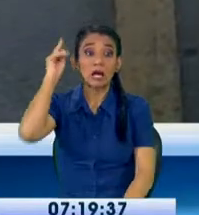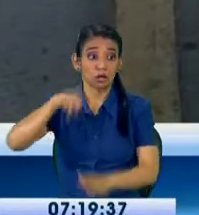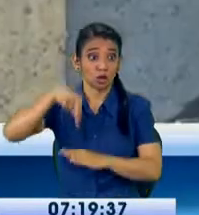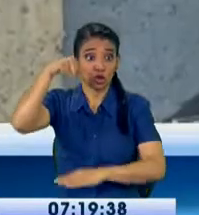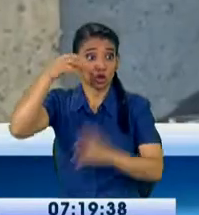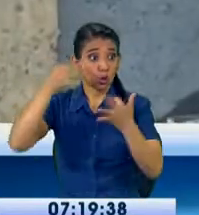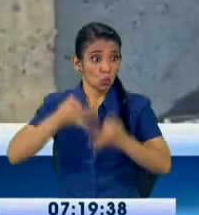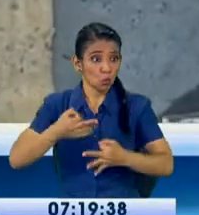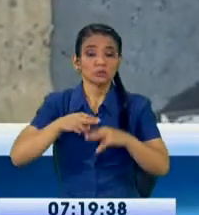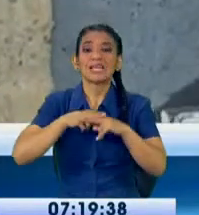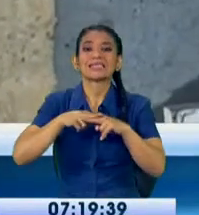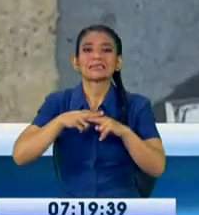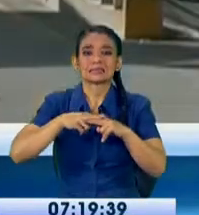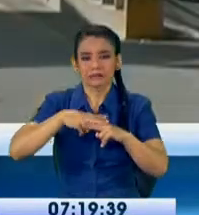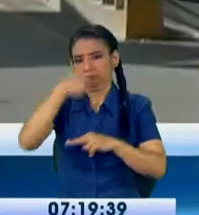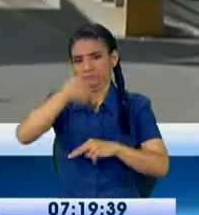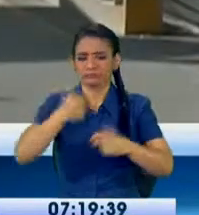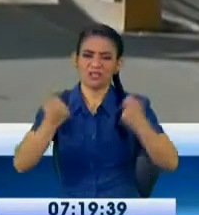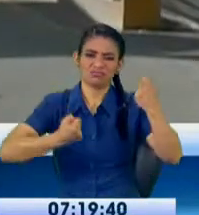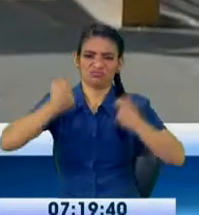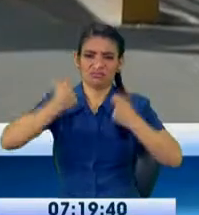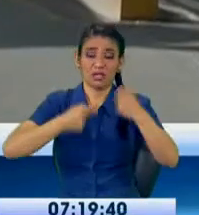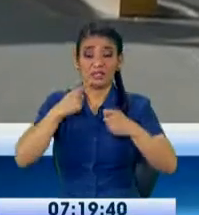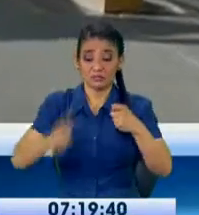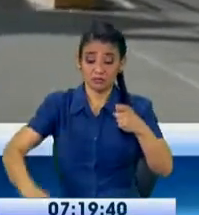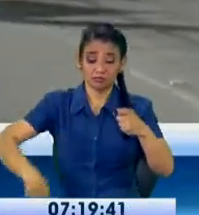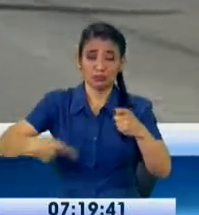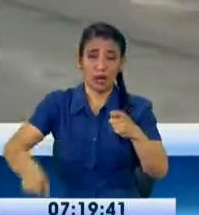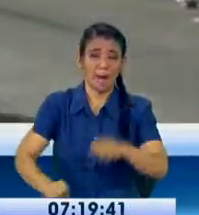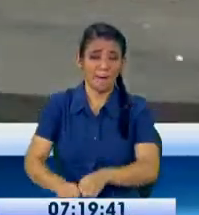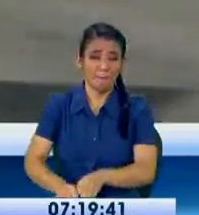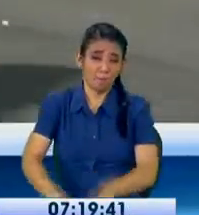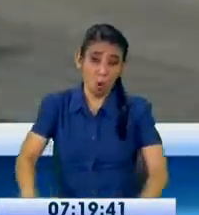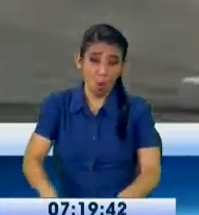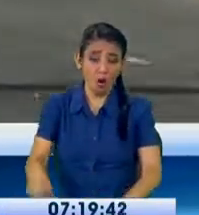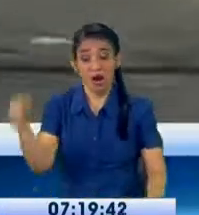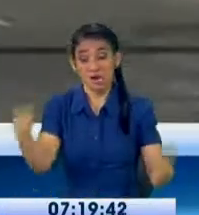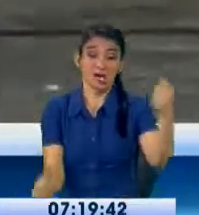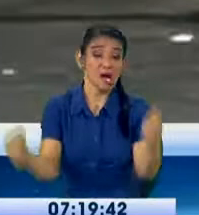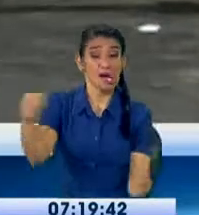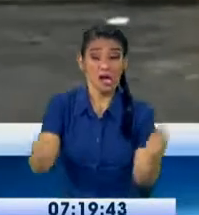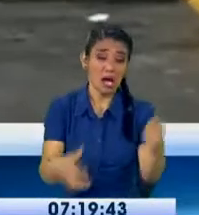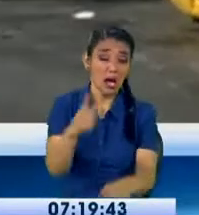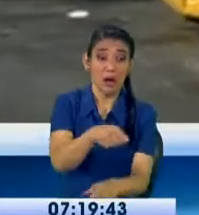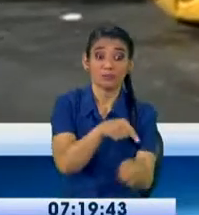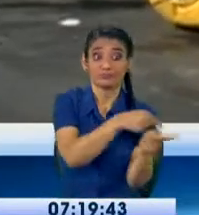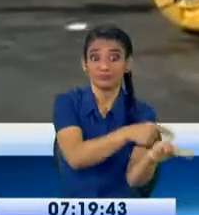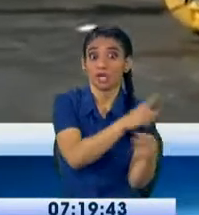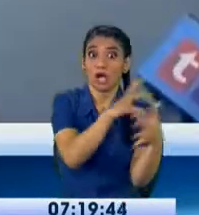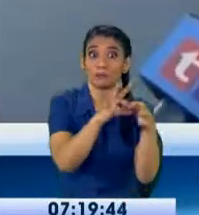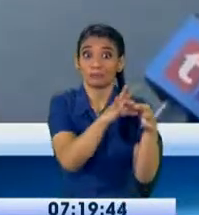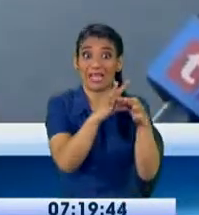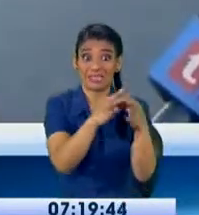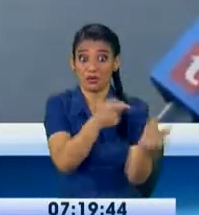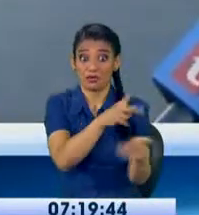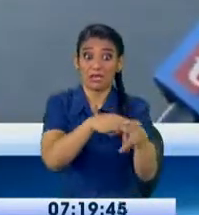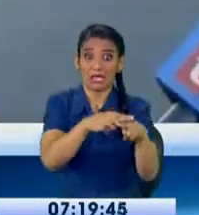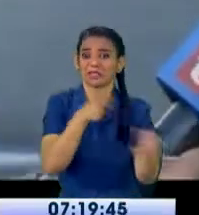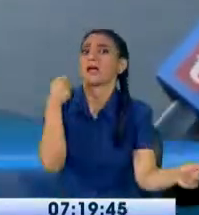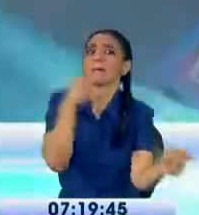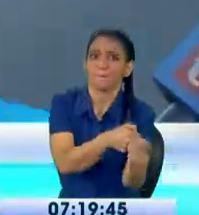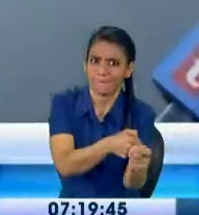este vehículo, según su propietario, se le reventó una llanta para posteriormente impactar a su colega taxista. Señor, ¿cómo